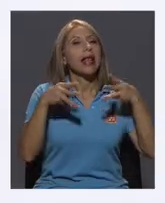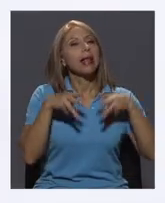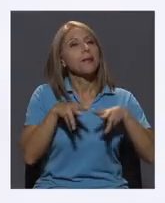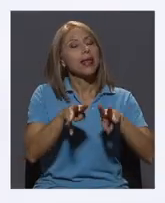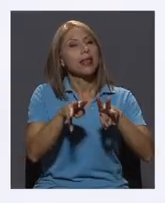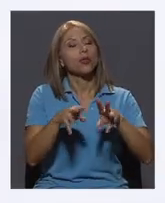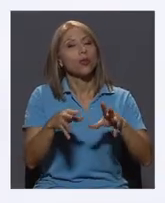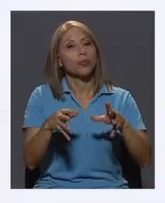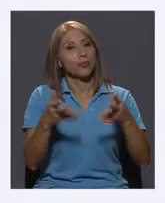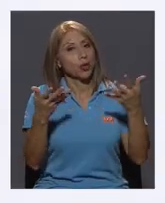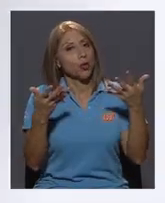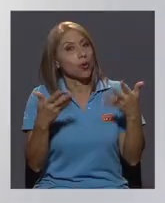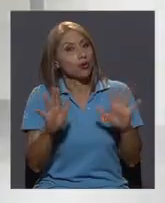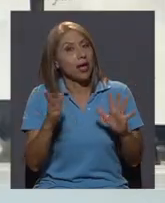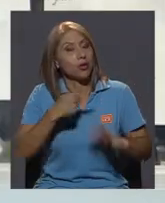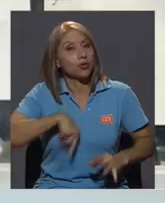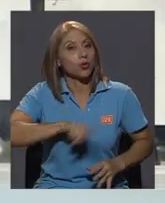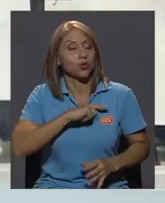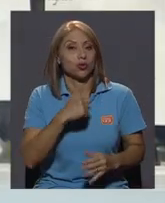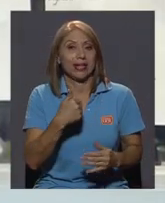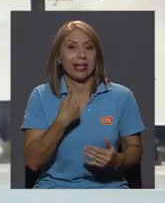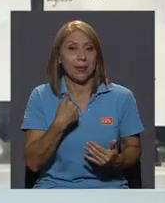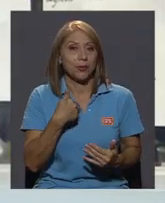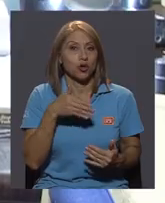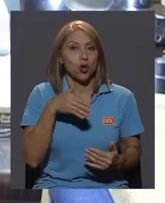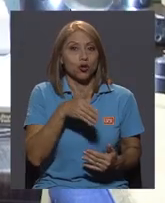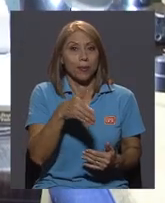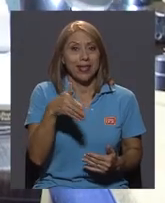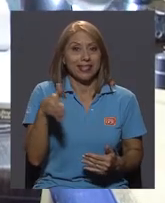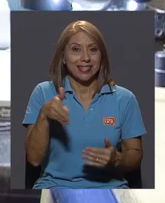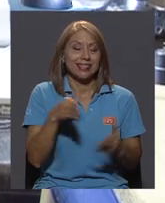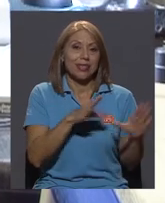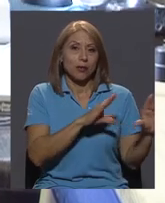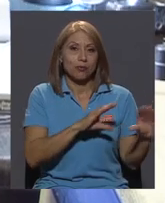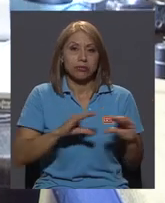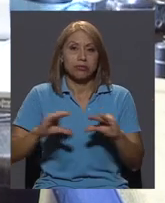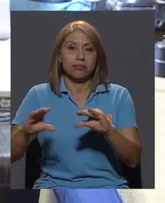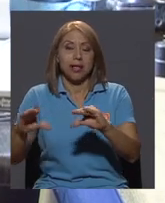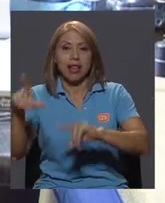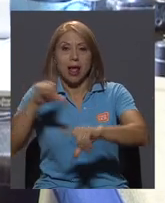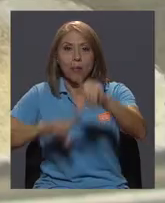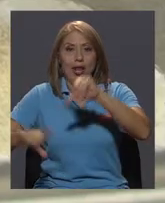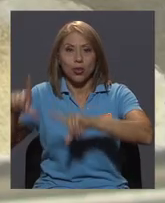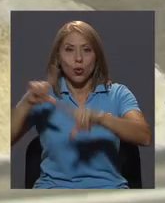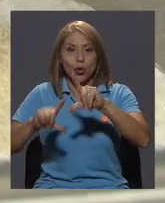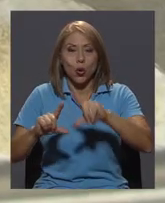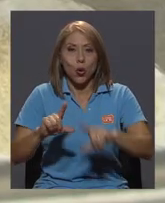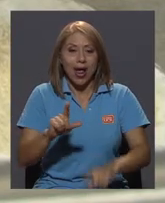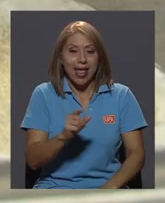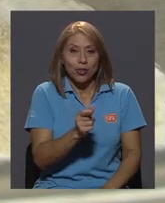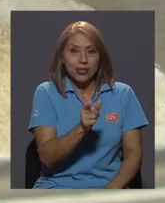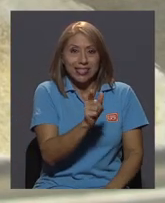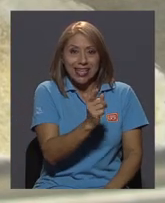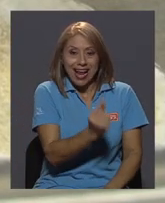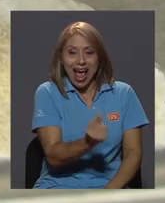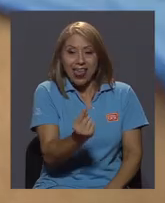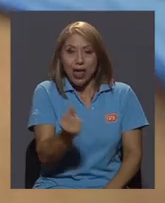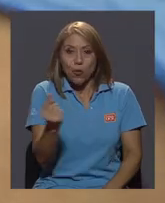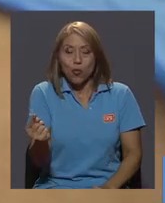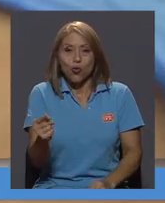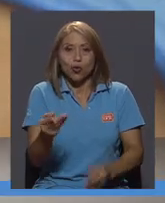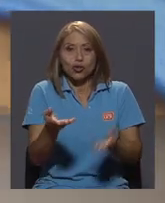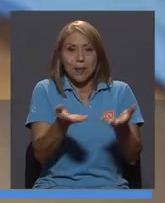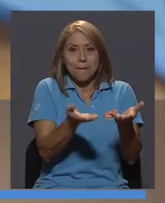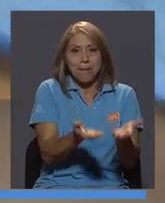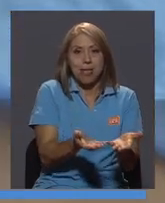el método consistió una vez que ya teníamos los los peces en el laboratorio se pensaron cada uno y se le realizaron